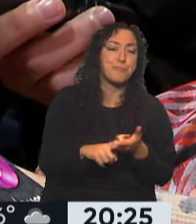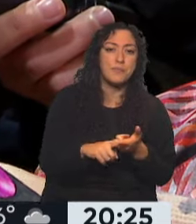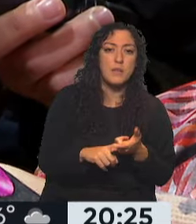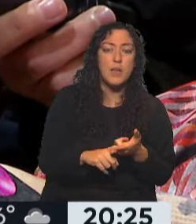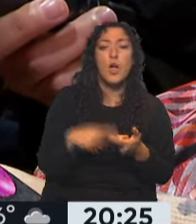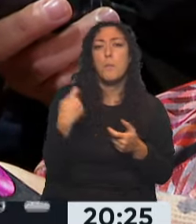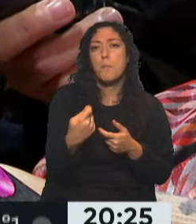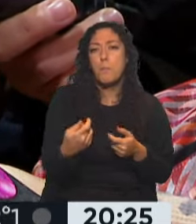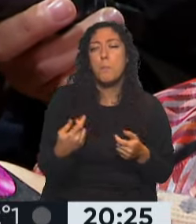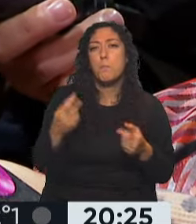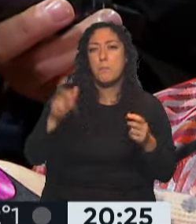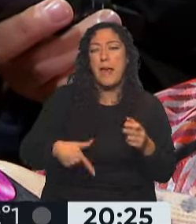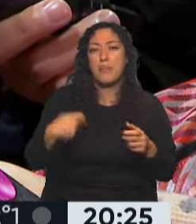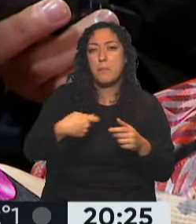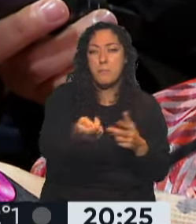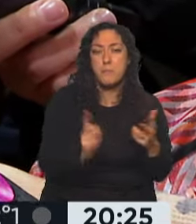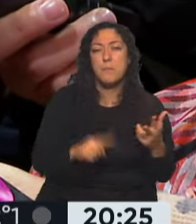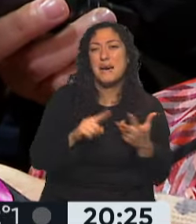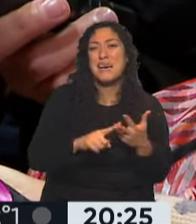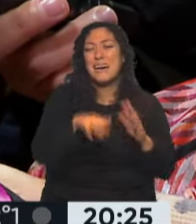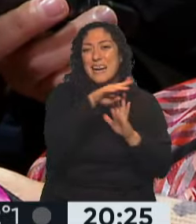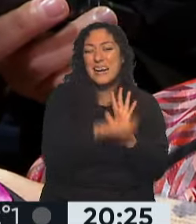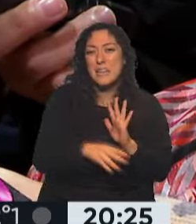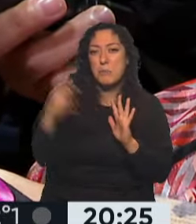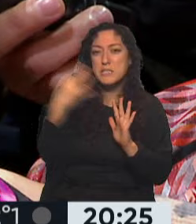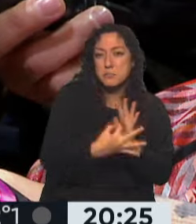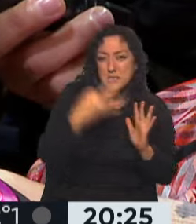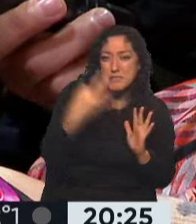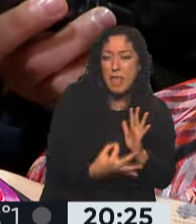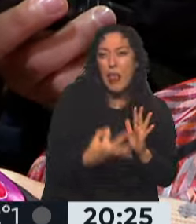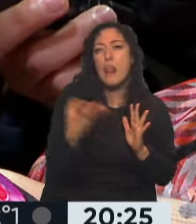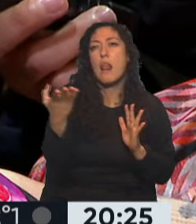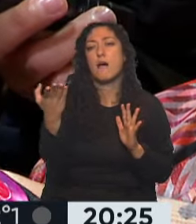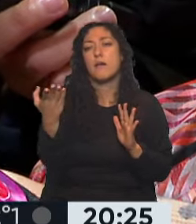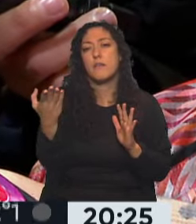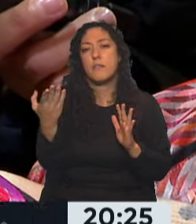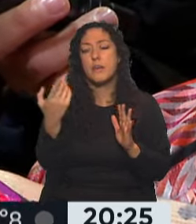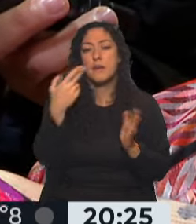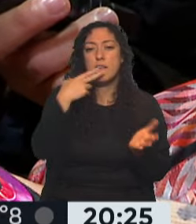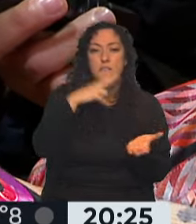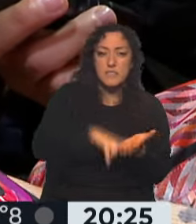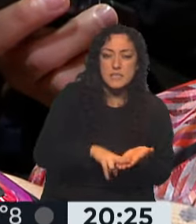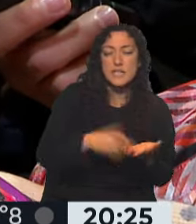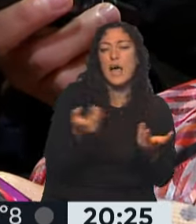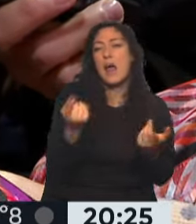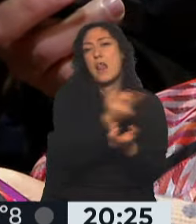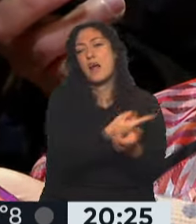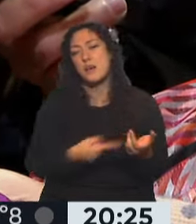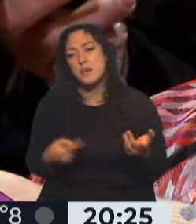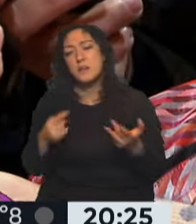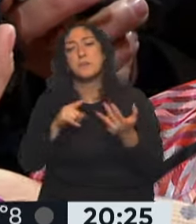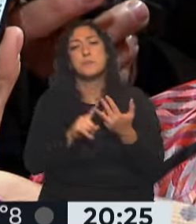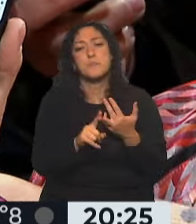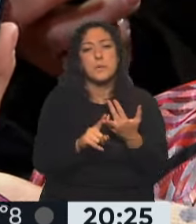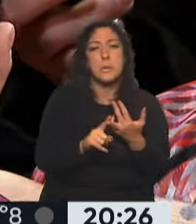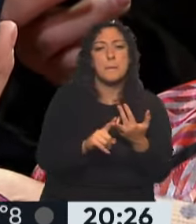moratoria provisional, un régimen especial de prácticamente de elusión fiscal e impositiva, modificación